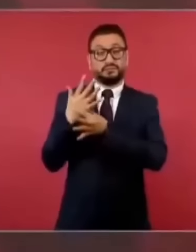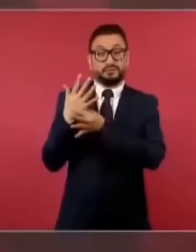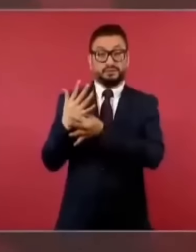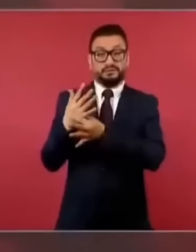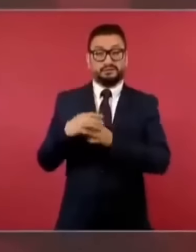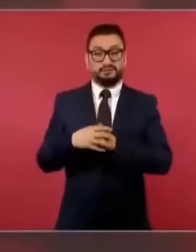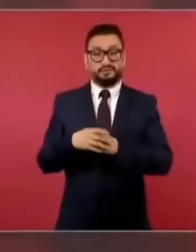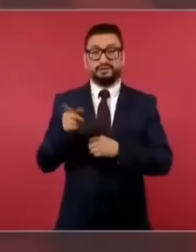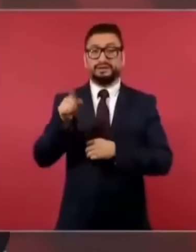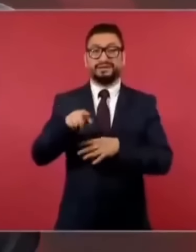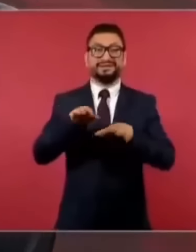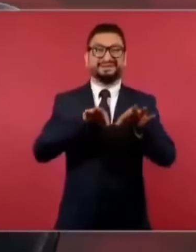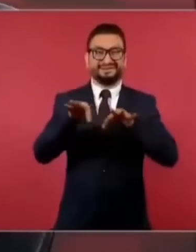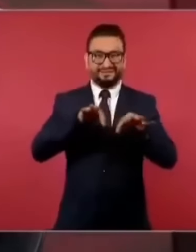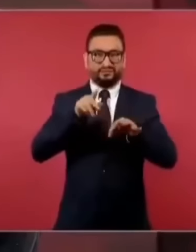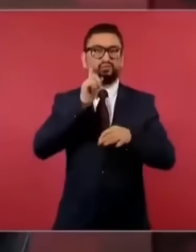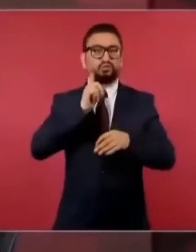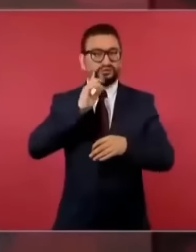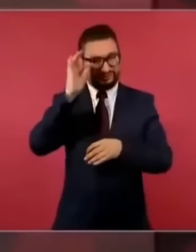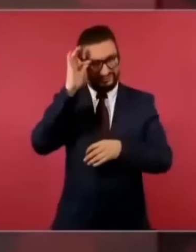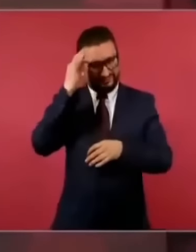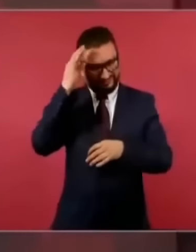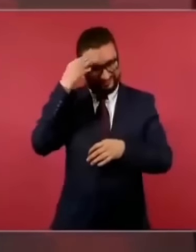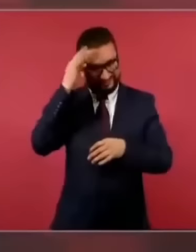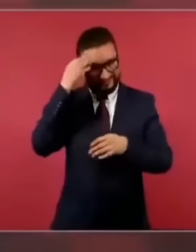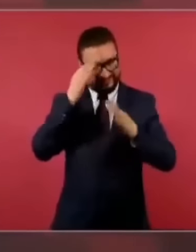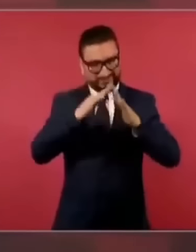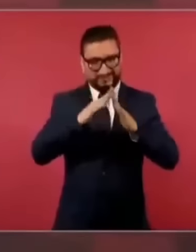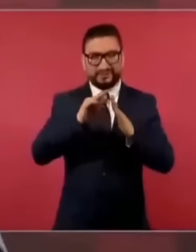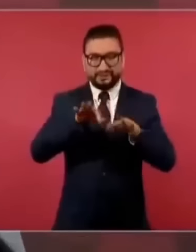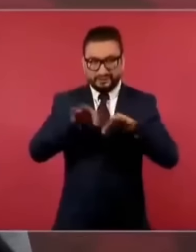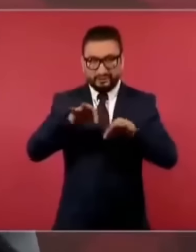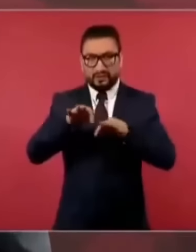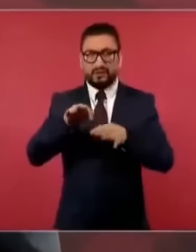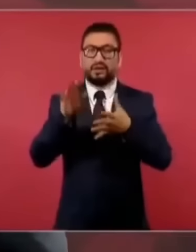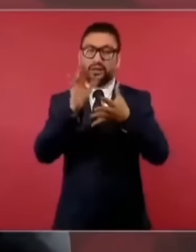trabajadora doméstica no la pudo